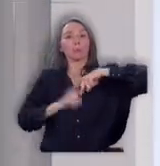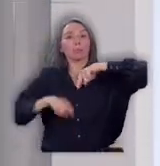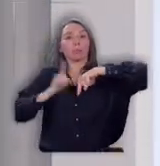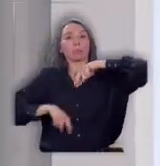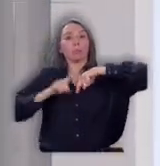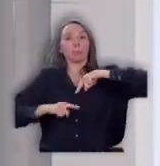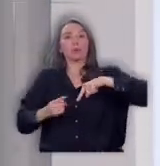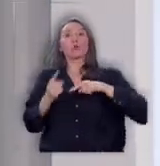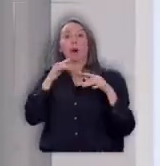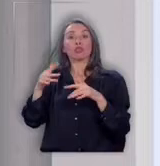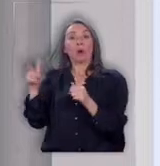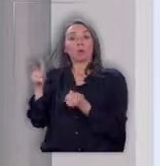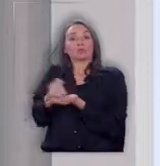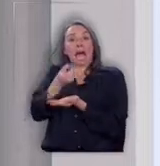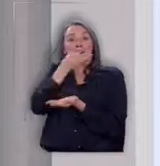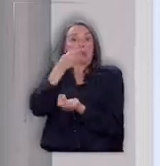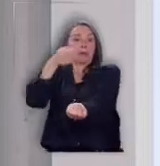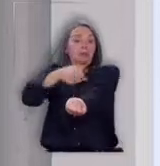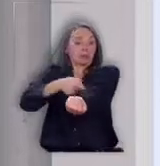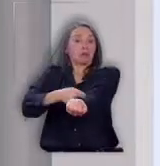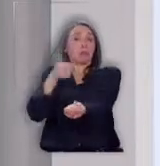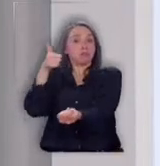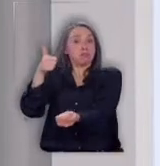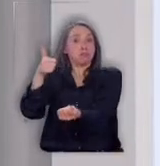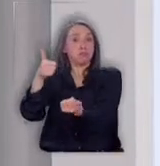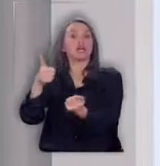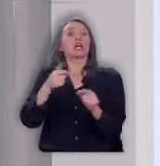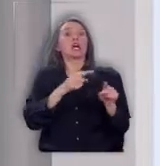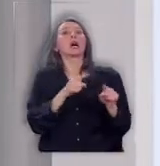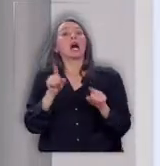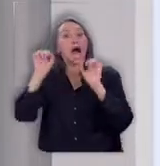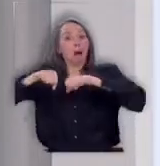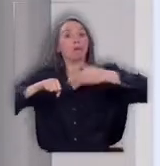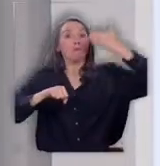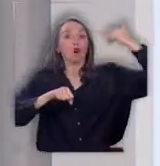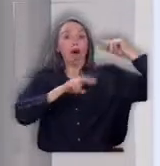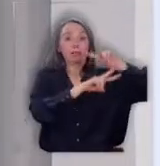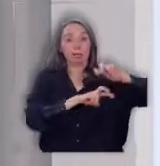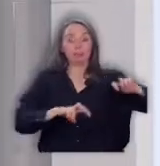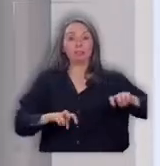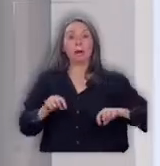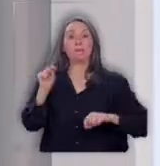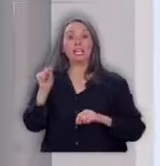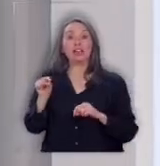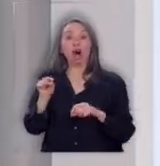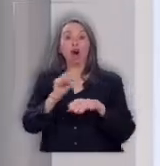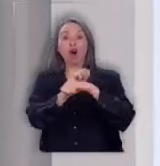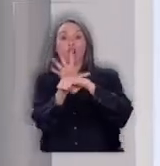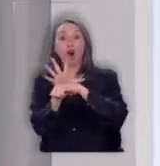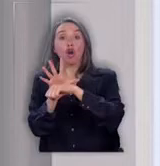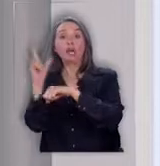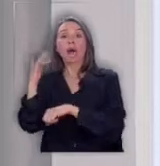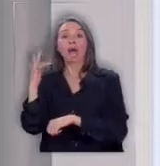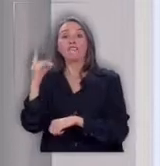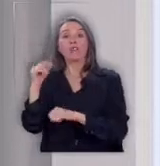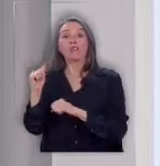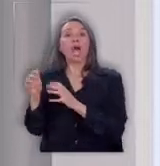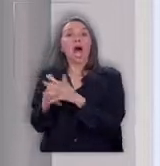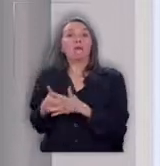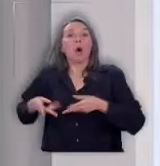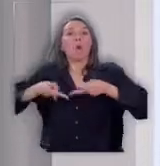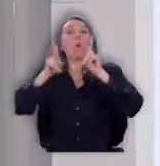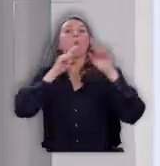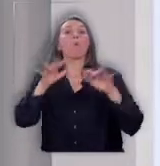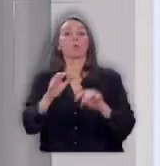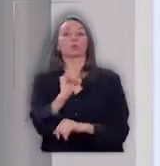publicaciones pero aprobó específicamente su uso en esta indicación especial por lo